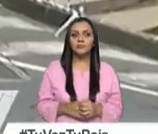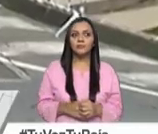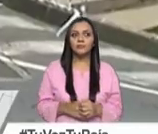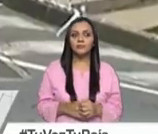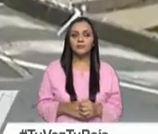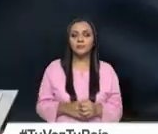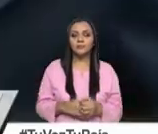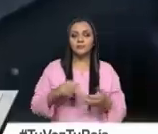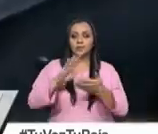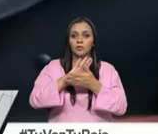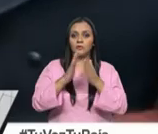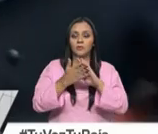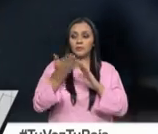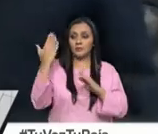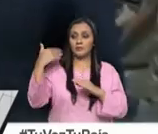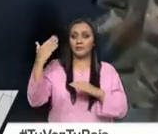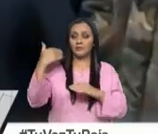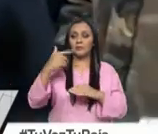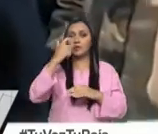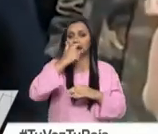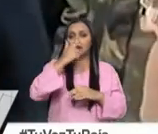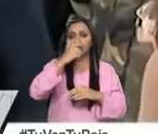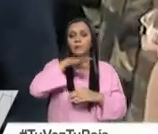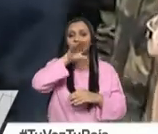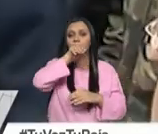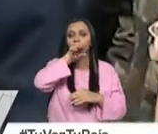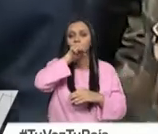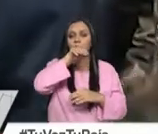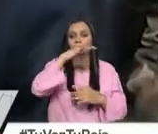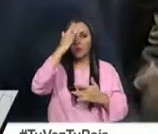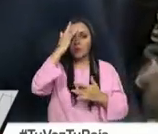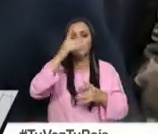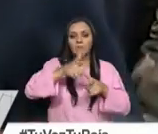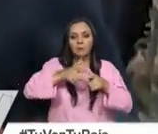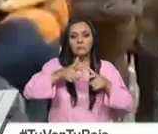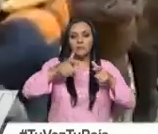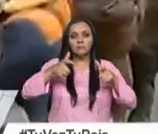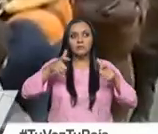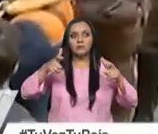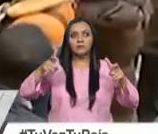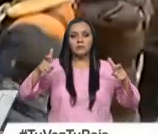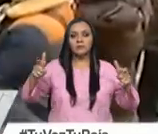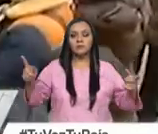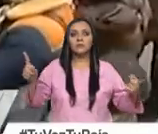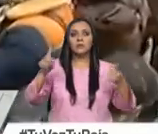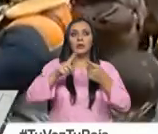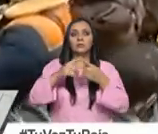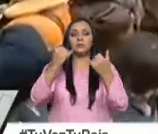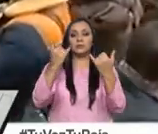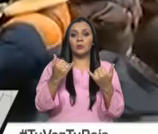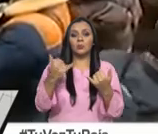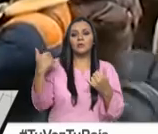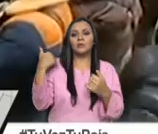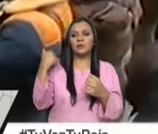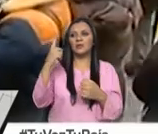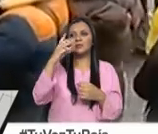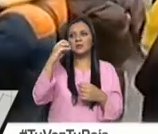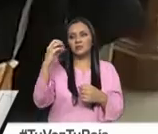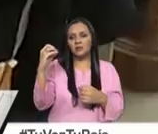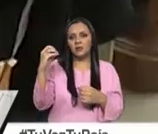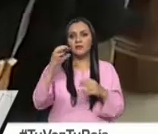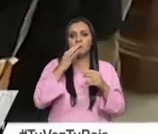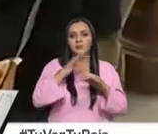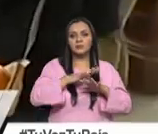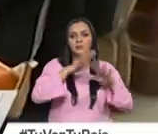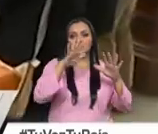Desde noviembre pasado, los casos de gripe aviar en patos no han dejado de crecer. Hasta el momento hay documentado casi un centenar en granjas y 5 en